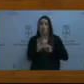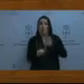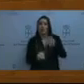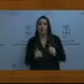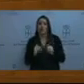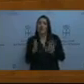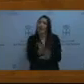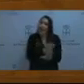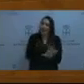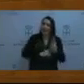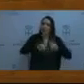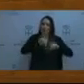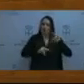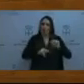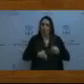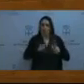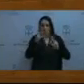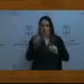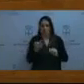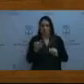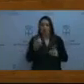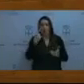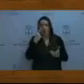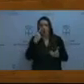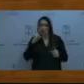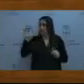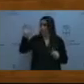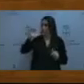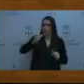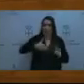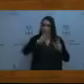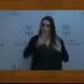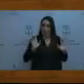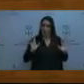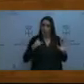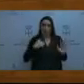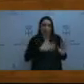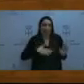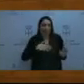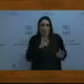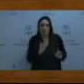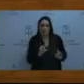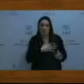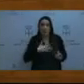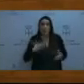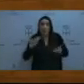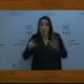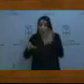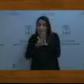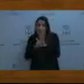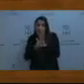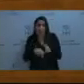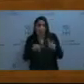Oiga, miren ustedes, la legislación europea no lo permite. Es que yo también estaría encantado con que se pudiera hacer, pero la legislación no lo permite.